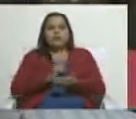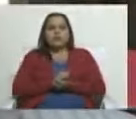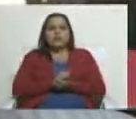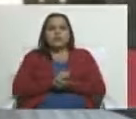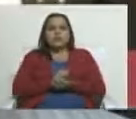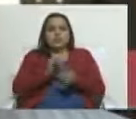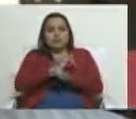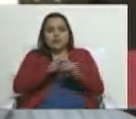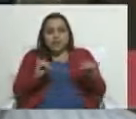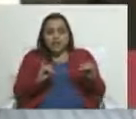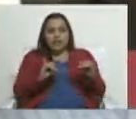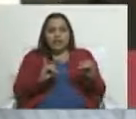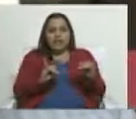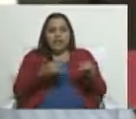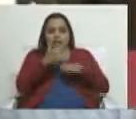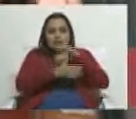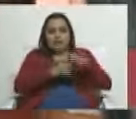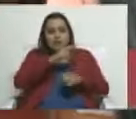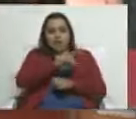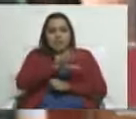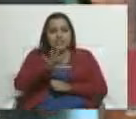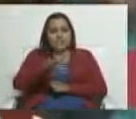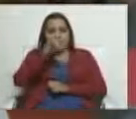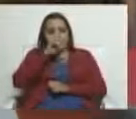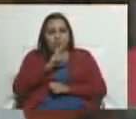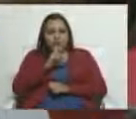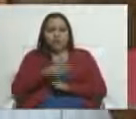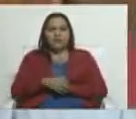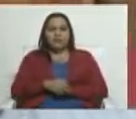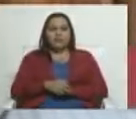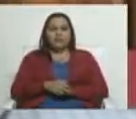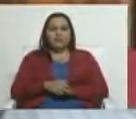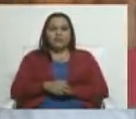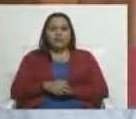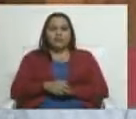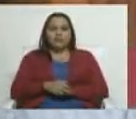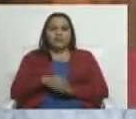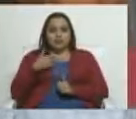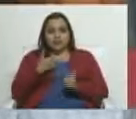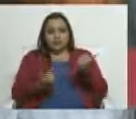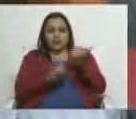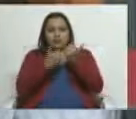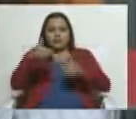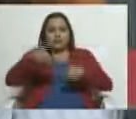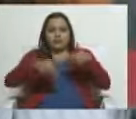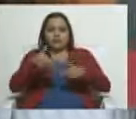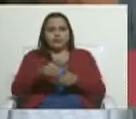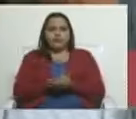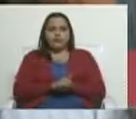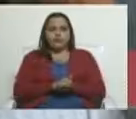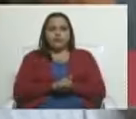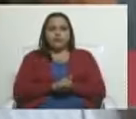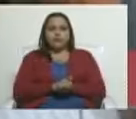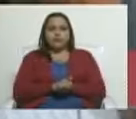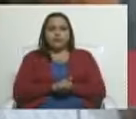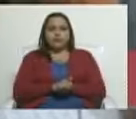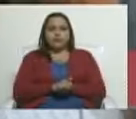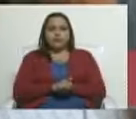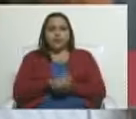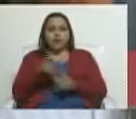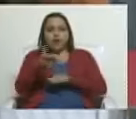25 pase a 31 años. Yo creo en el voto. Bueno, es que la verdad es que el momento o no lo tiene el gobierno, porque tiene